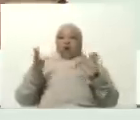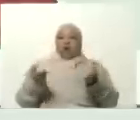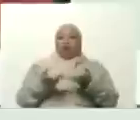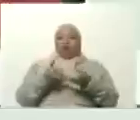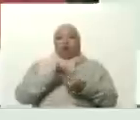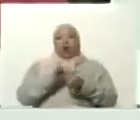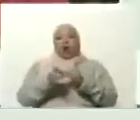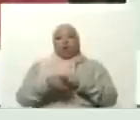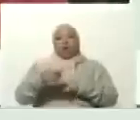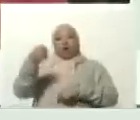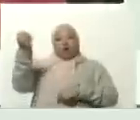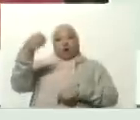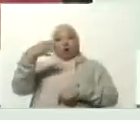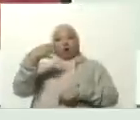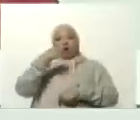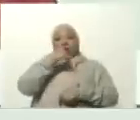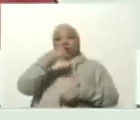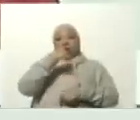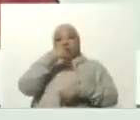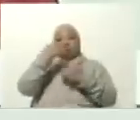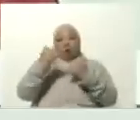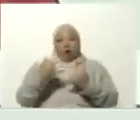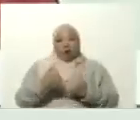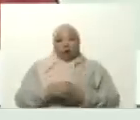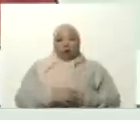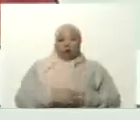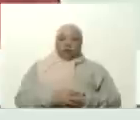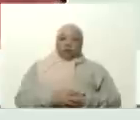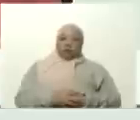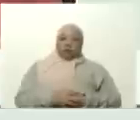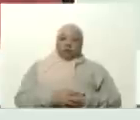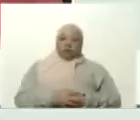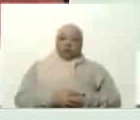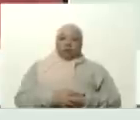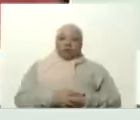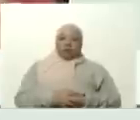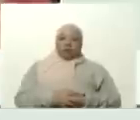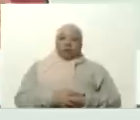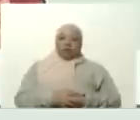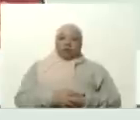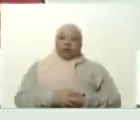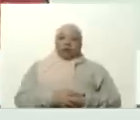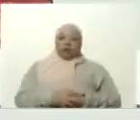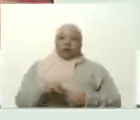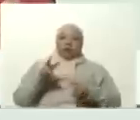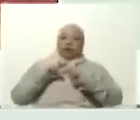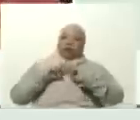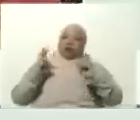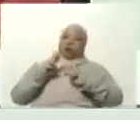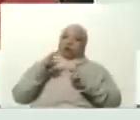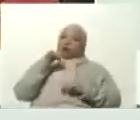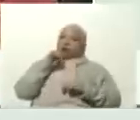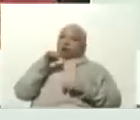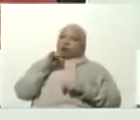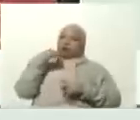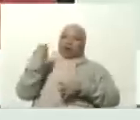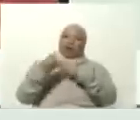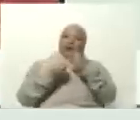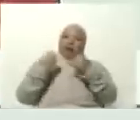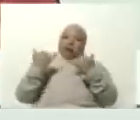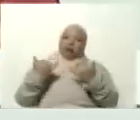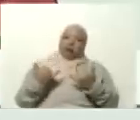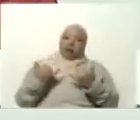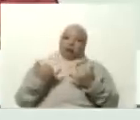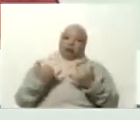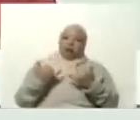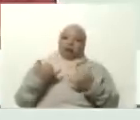cambiándole luz a los que están arriba. Este es el año de los tiburones, ustedes sabían, ¿verdad? No es un tema de la rueda de prensa, pero es importante que yo lo diga aquí, que